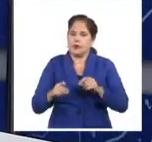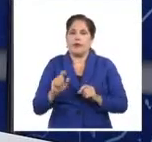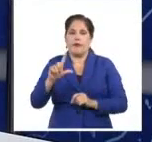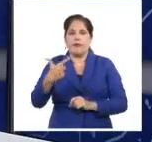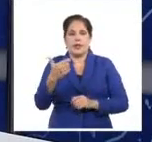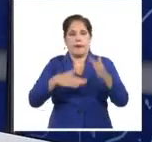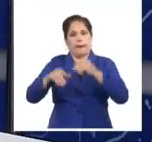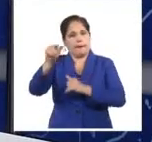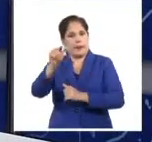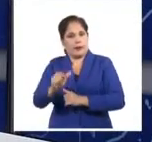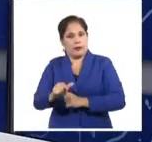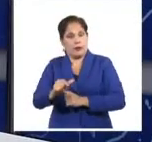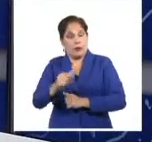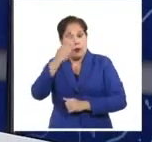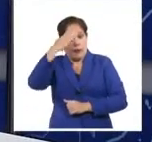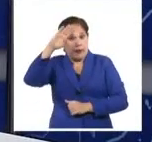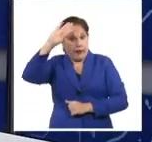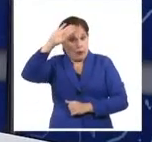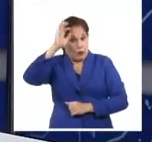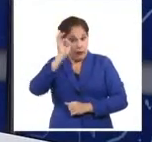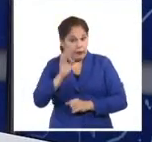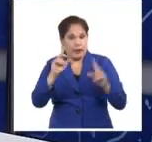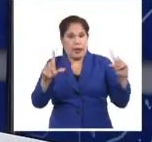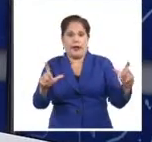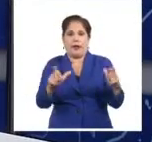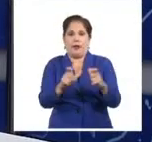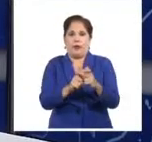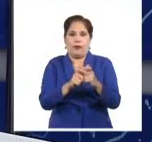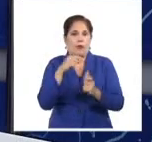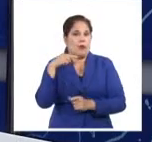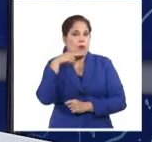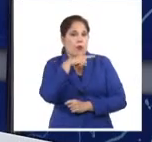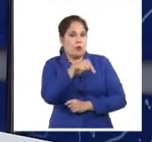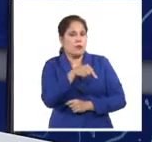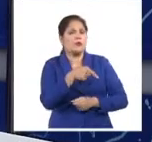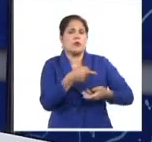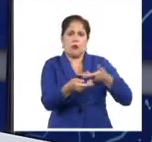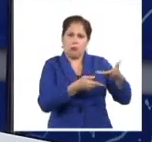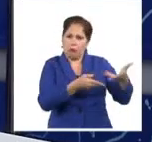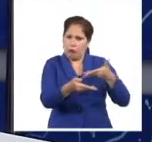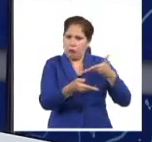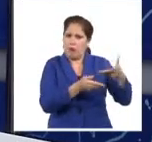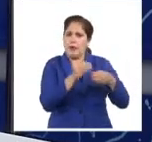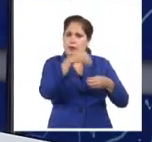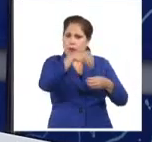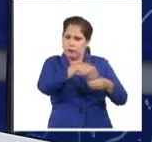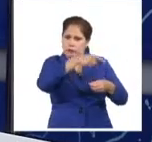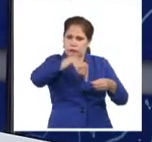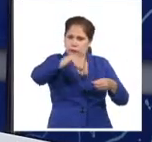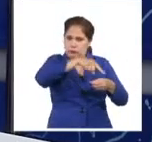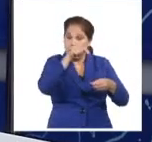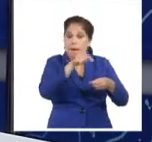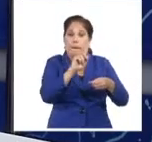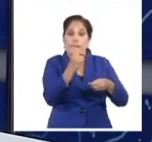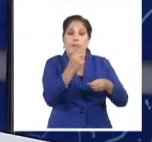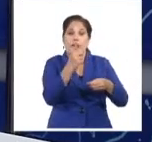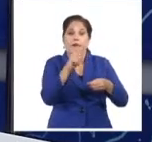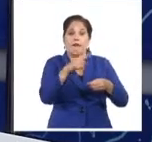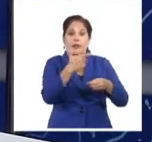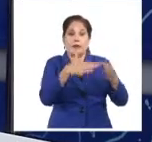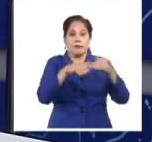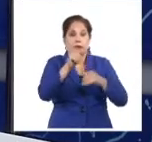El viceprimer ministro cubano Ricardo Cabrisa se reunió en Moscú con el titular de Comercio e Industria, Denis Manturov, y con el primer